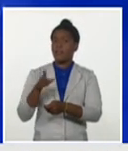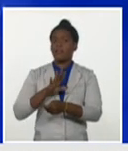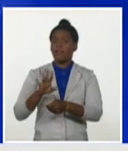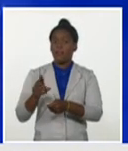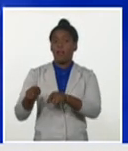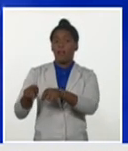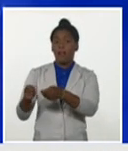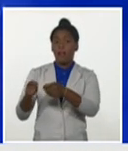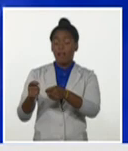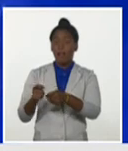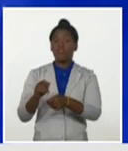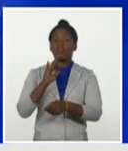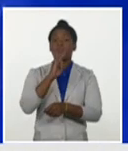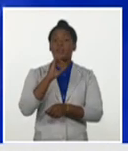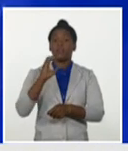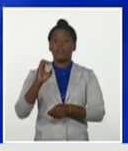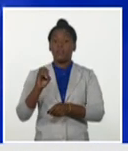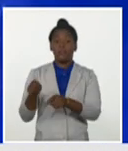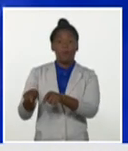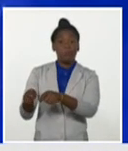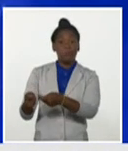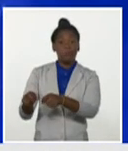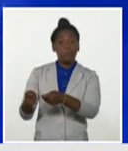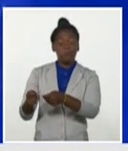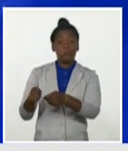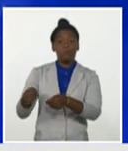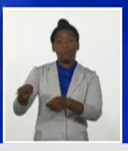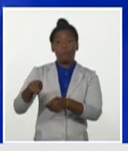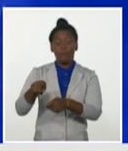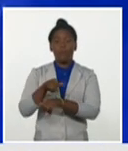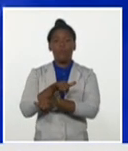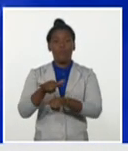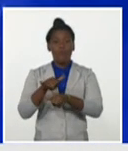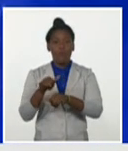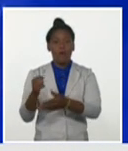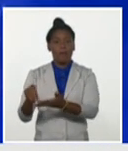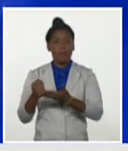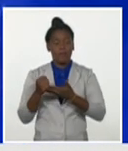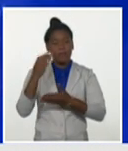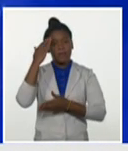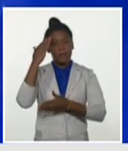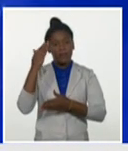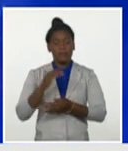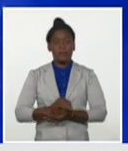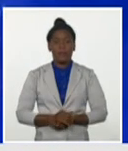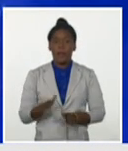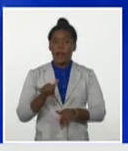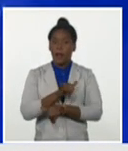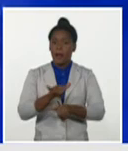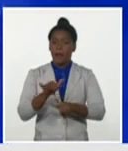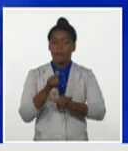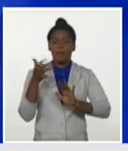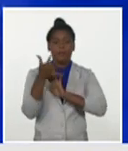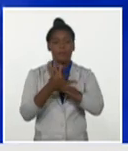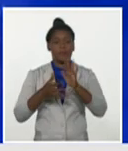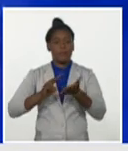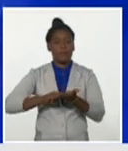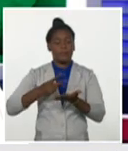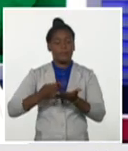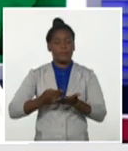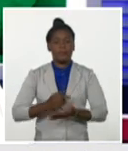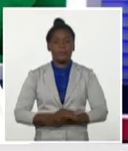transmiten la información, a la intérprete de lengua de señas y a todas las personas que siguen la información. Sí,